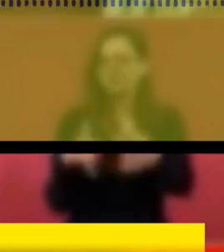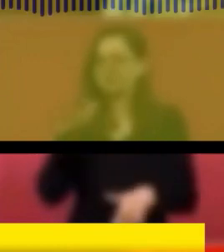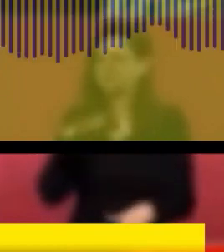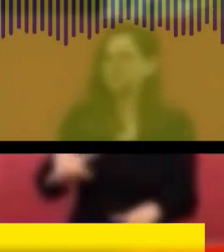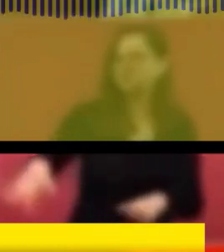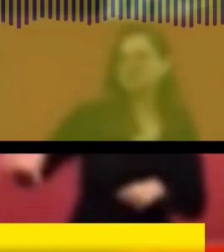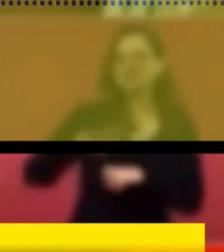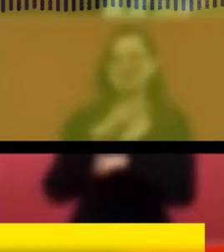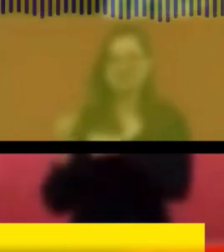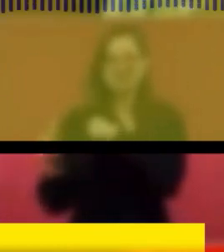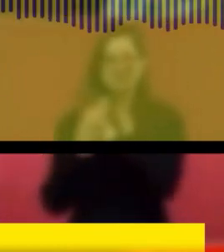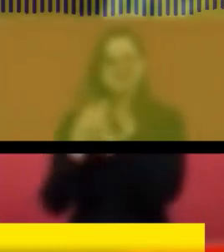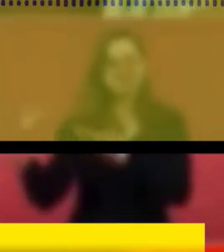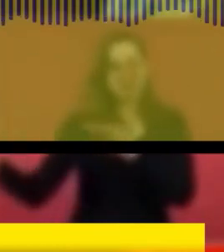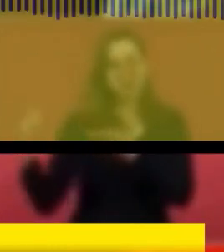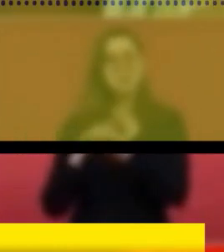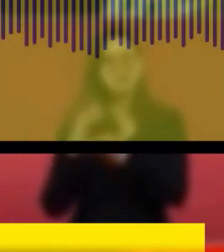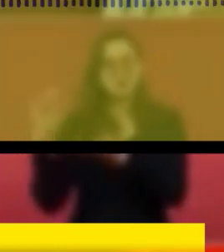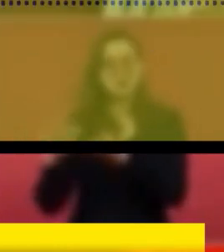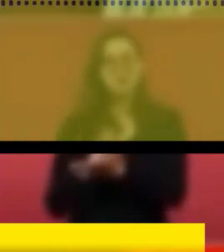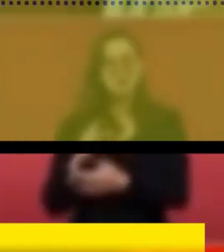de los desórdenes